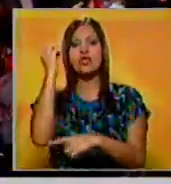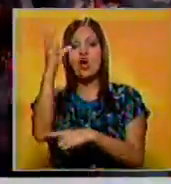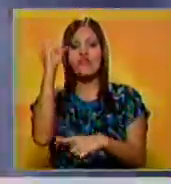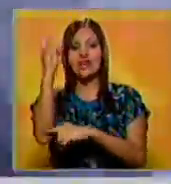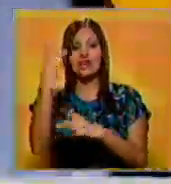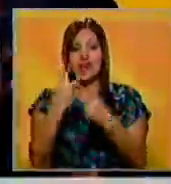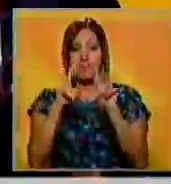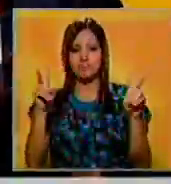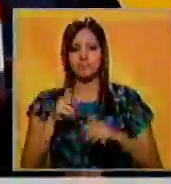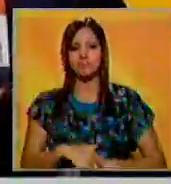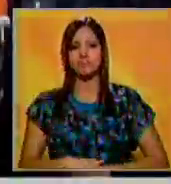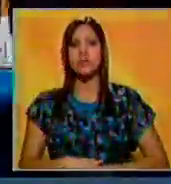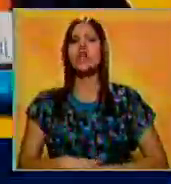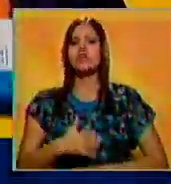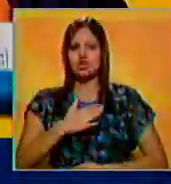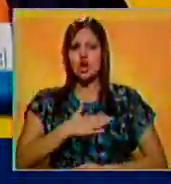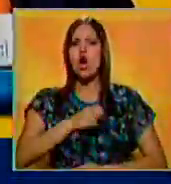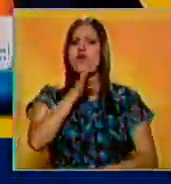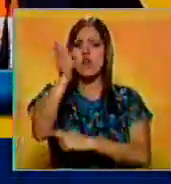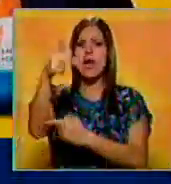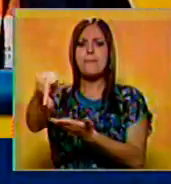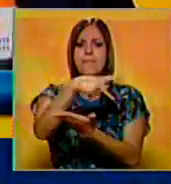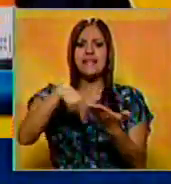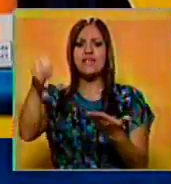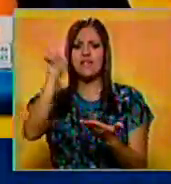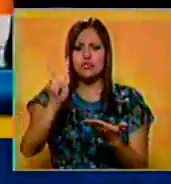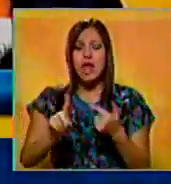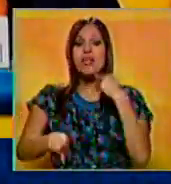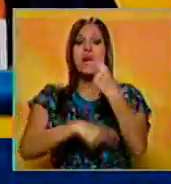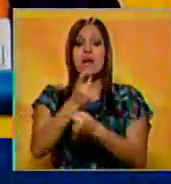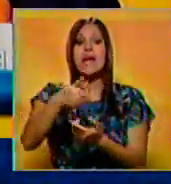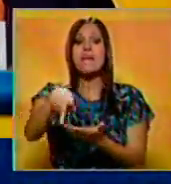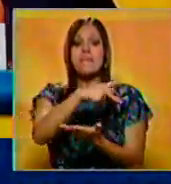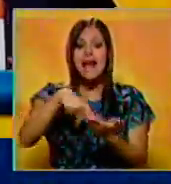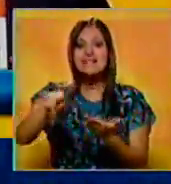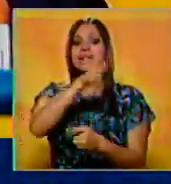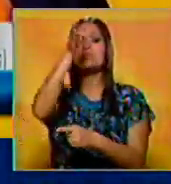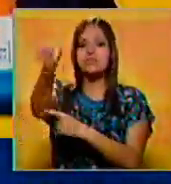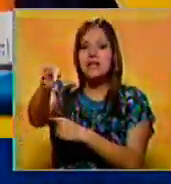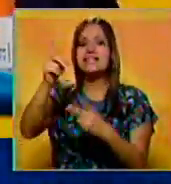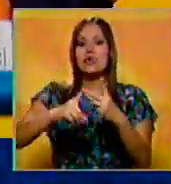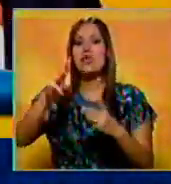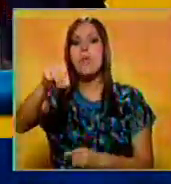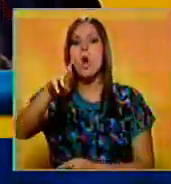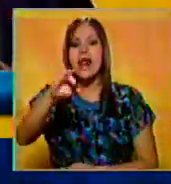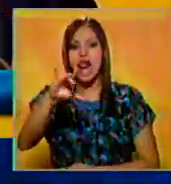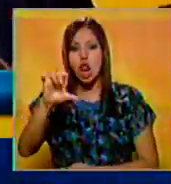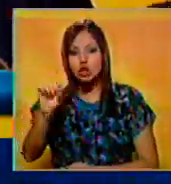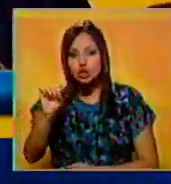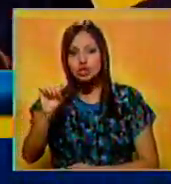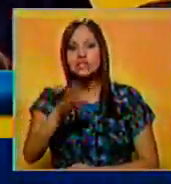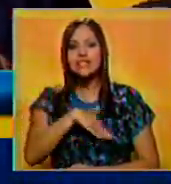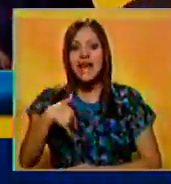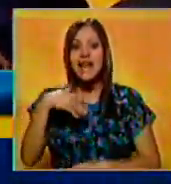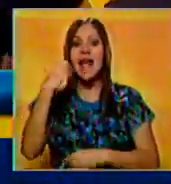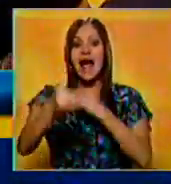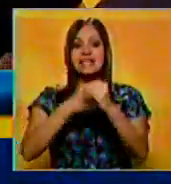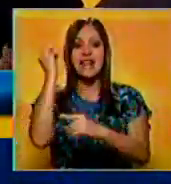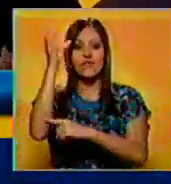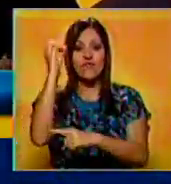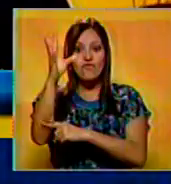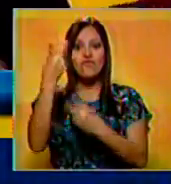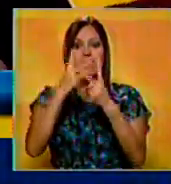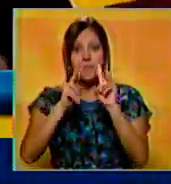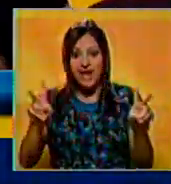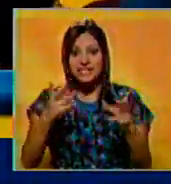paz. De aquí iremos a Plaza Venezuela, luego a la Plaza Diego Morelos, donde se va a instalar la conferencia de paz de